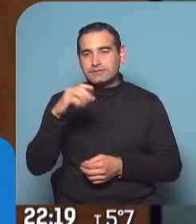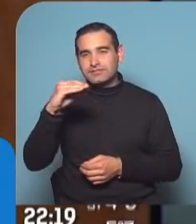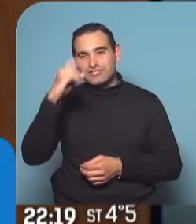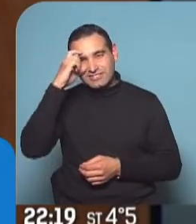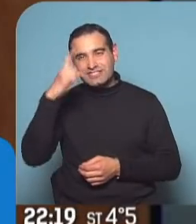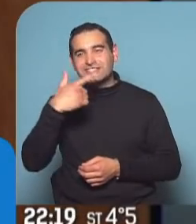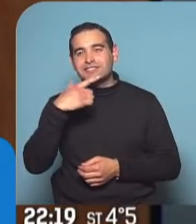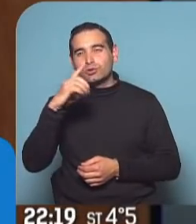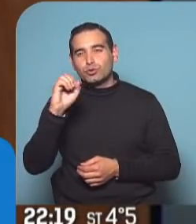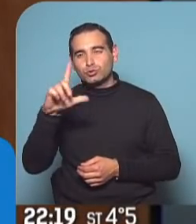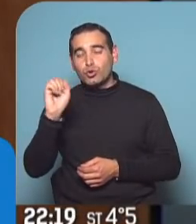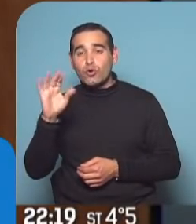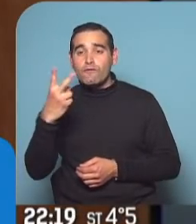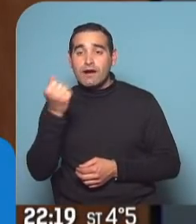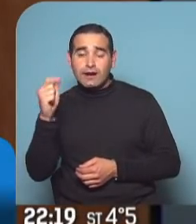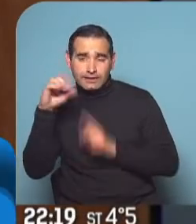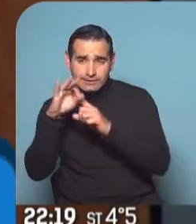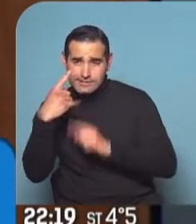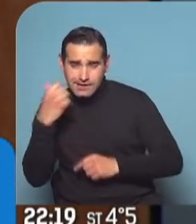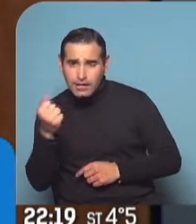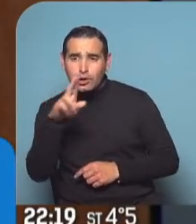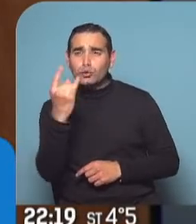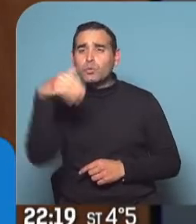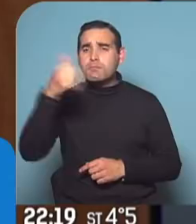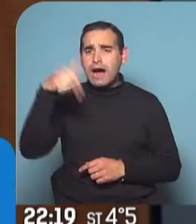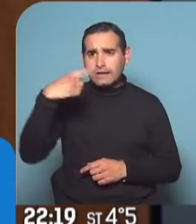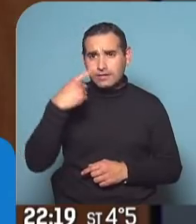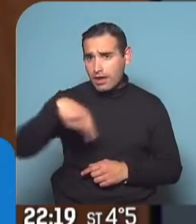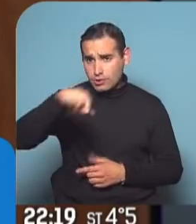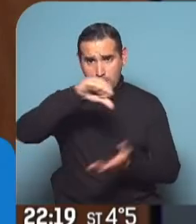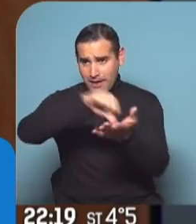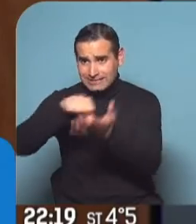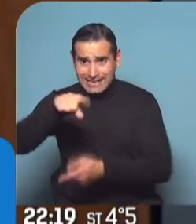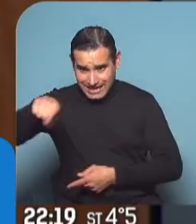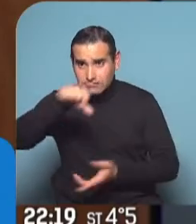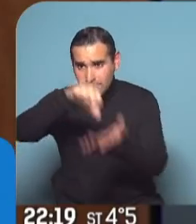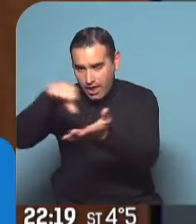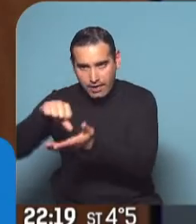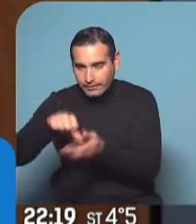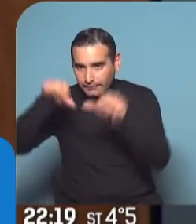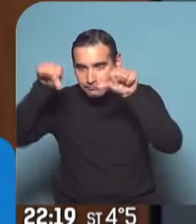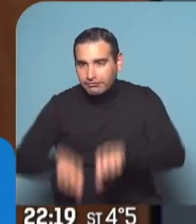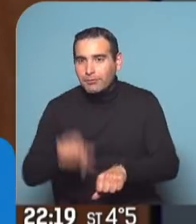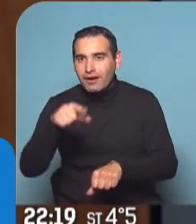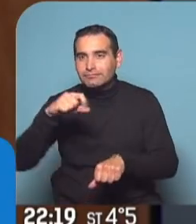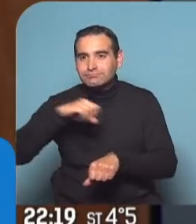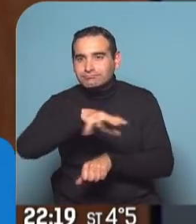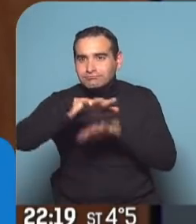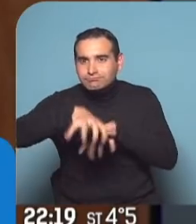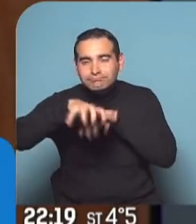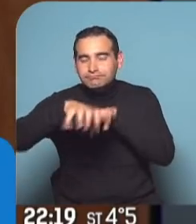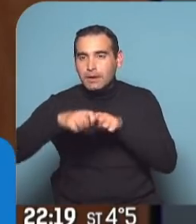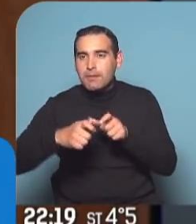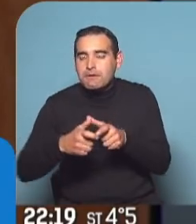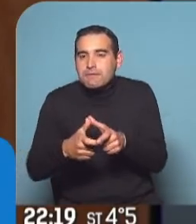Eslovaquia, Rumania, y yo creo que ellos son potencialmente los perdedores, porque es ahí donde la agricultura se ha ido expandiendo muy